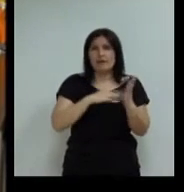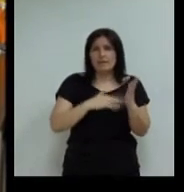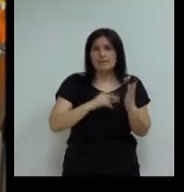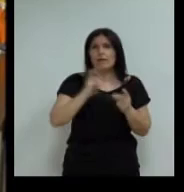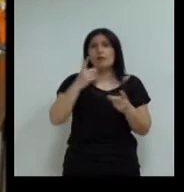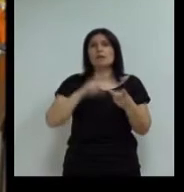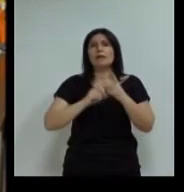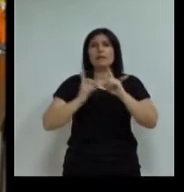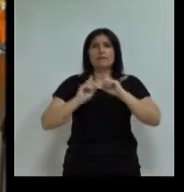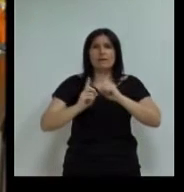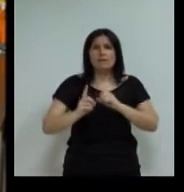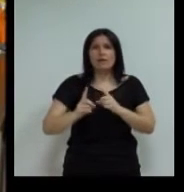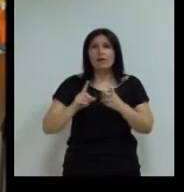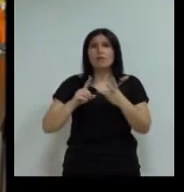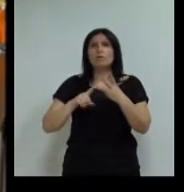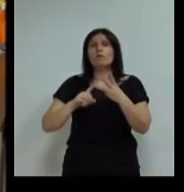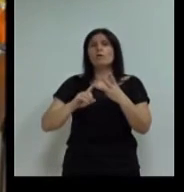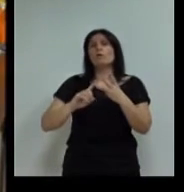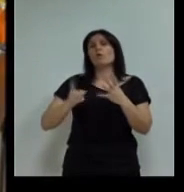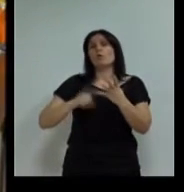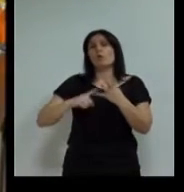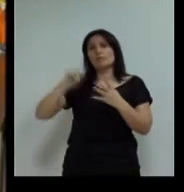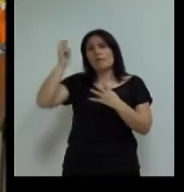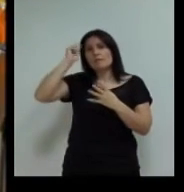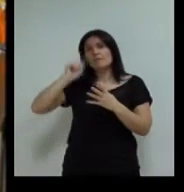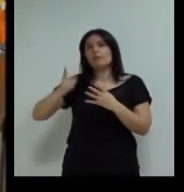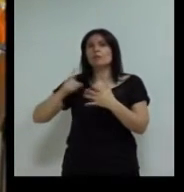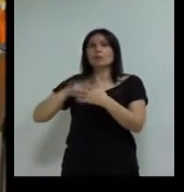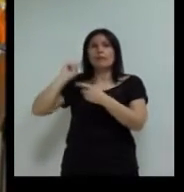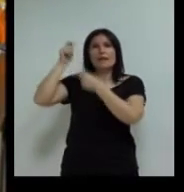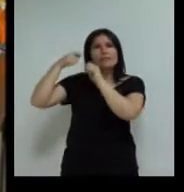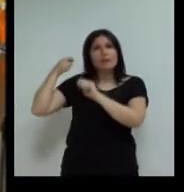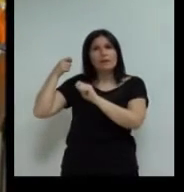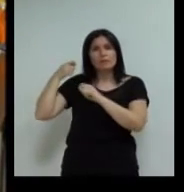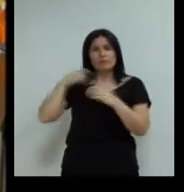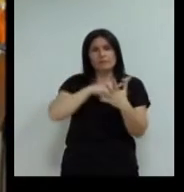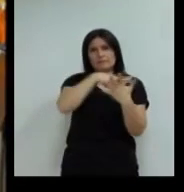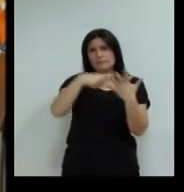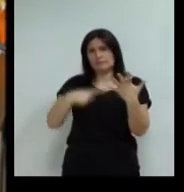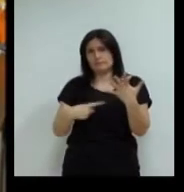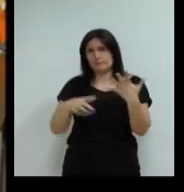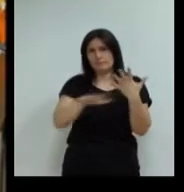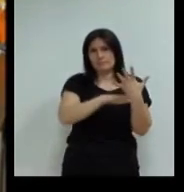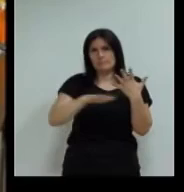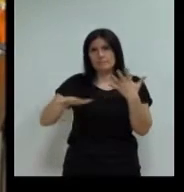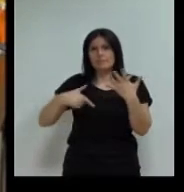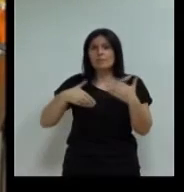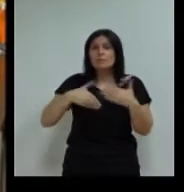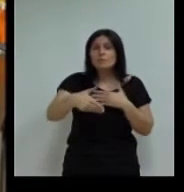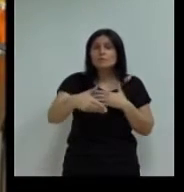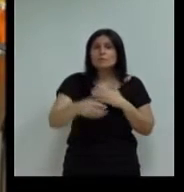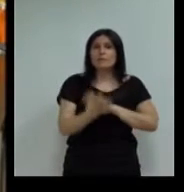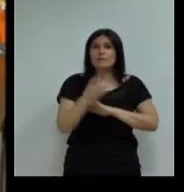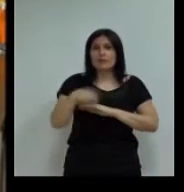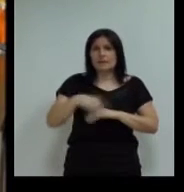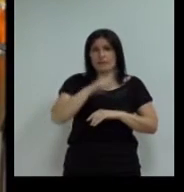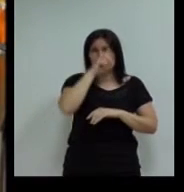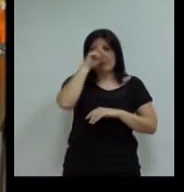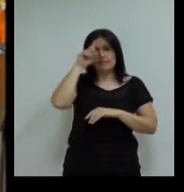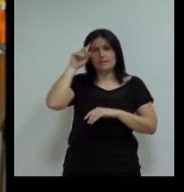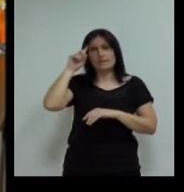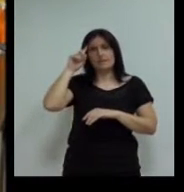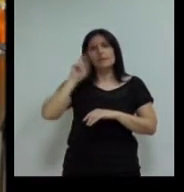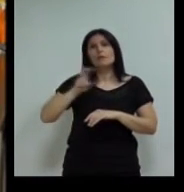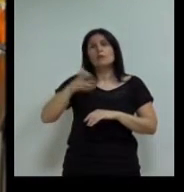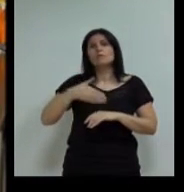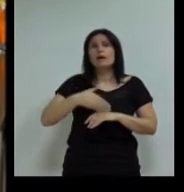en Bilbao, una sala en Pamplona y una sala en Zaragoza en este momento, próximamente una sala aquí en Madrid y una